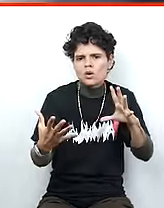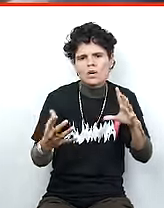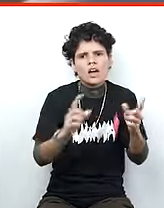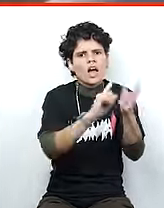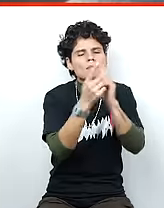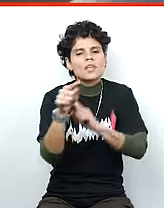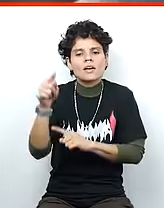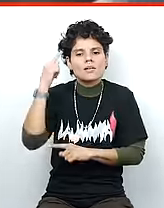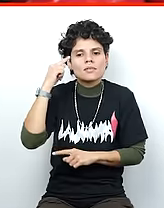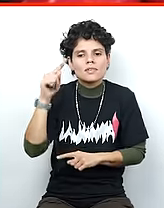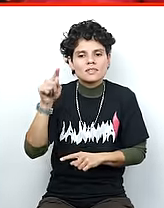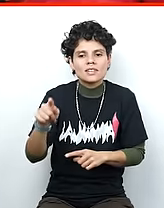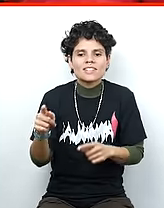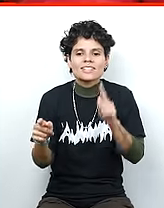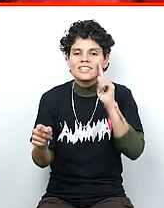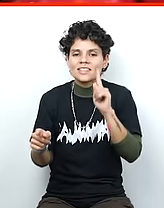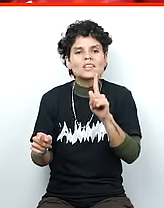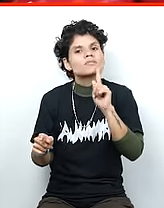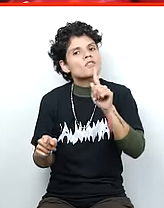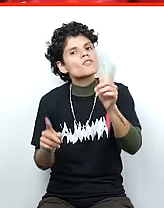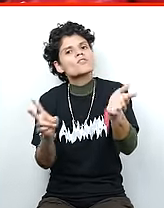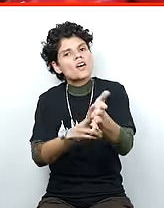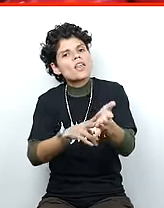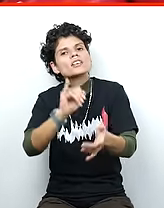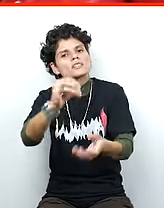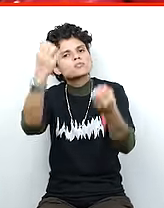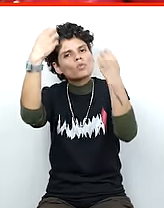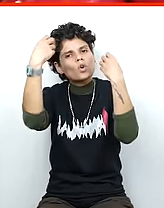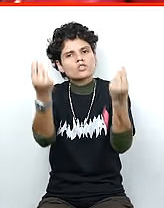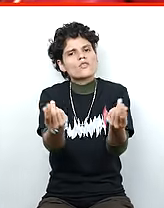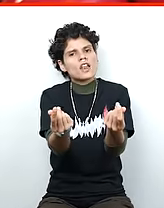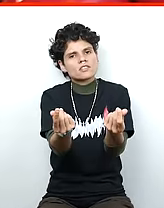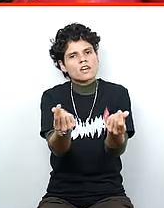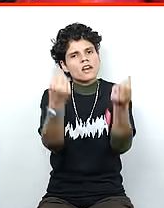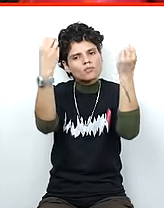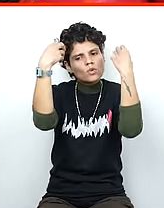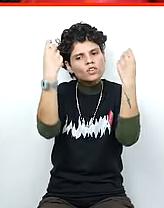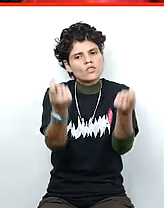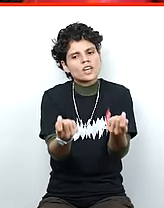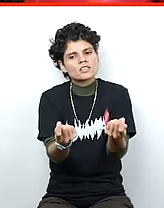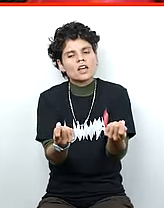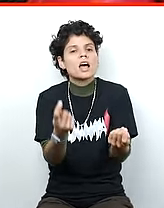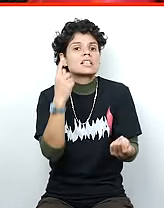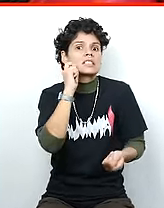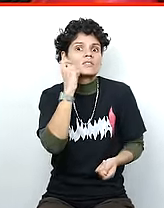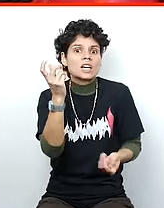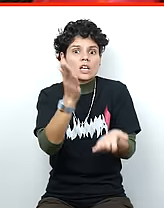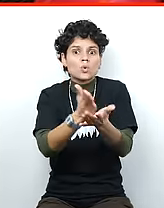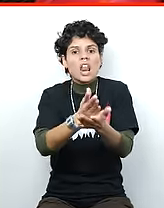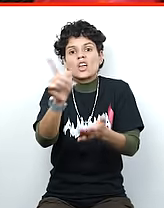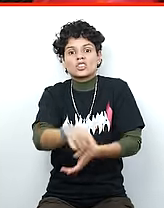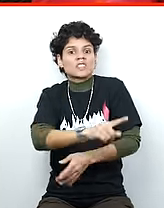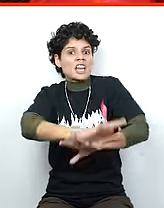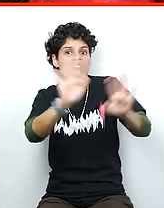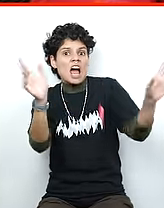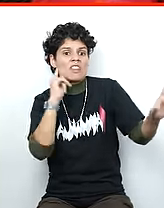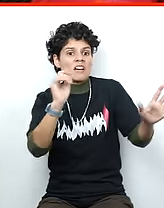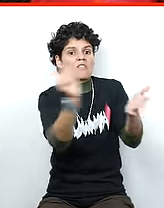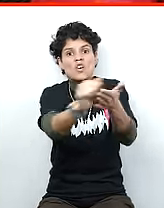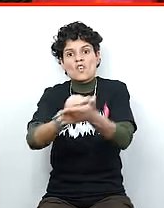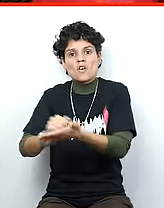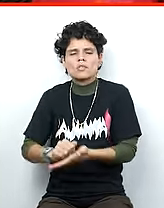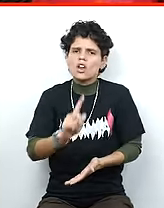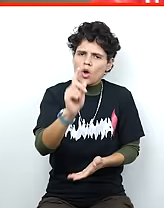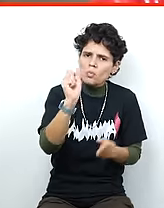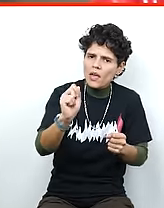los poderosos nunca van a querer eso. Educación financiera. Educación financiera. Quizás no sacar ramos o decir que la escuela no sirve para nada, pero